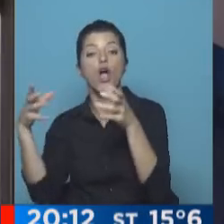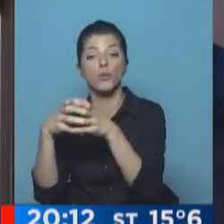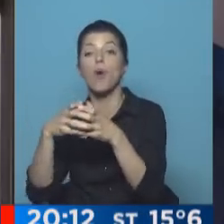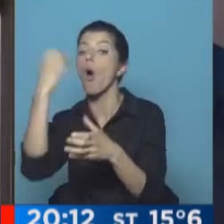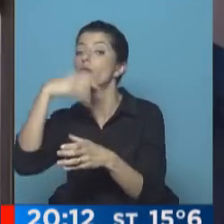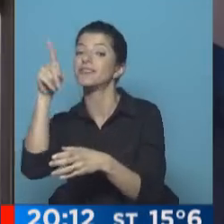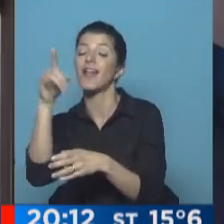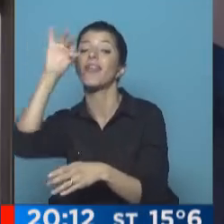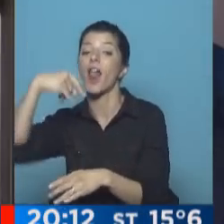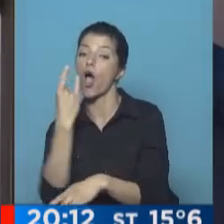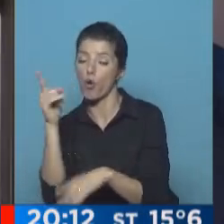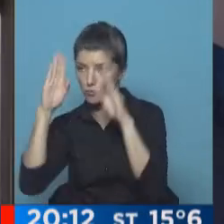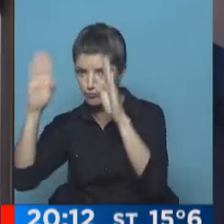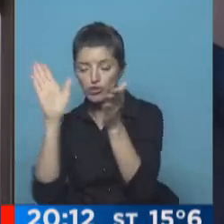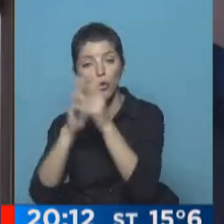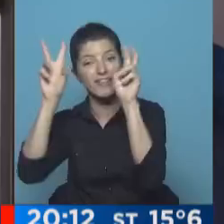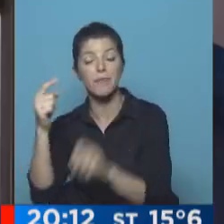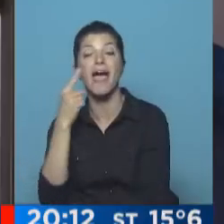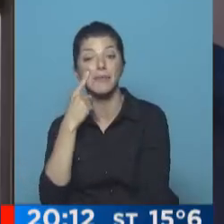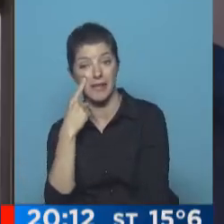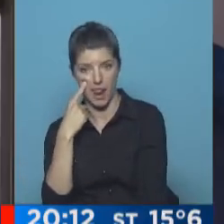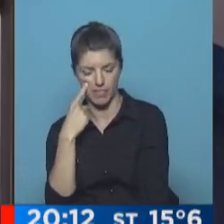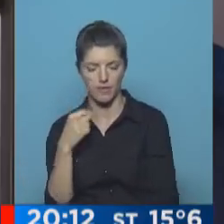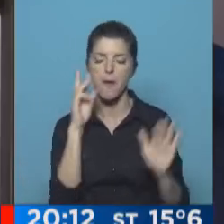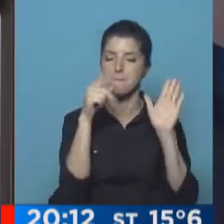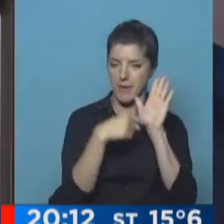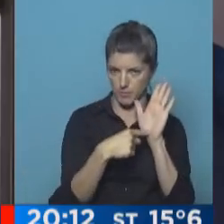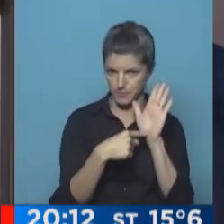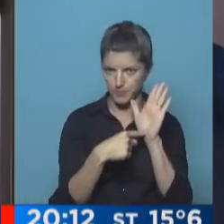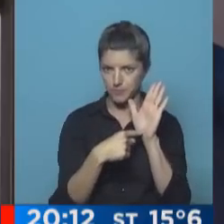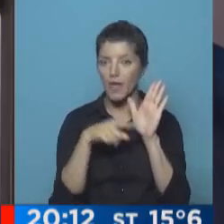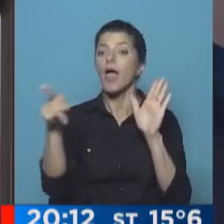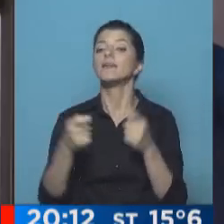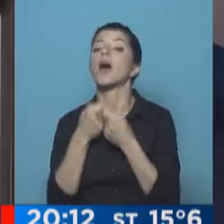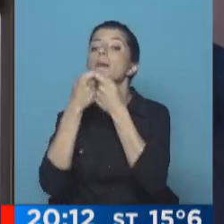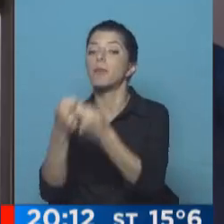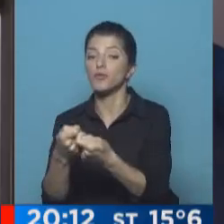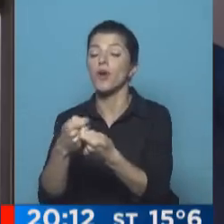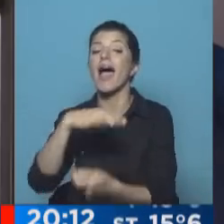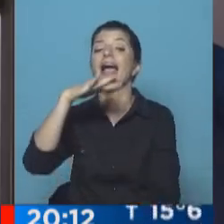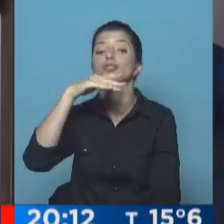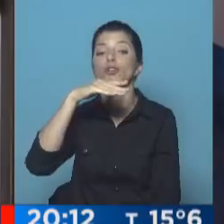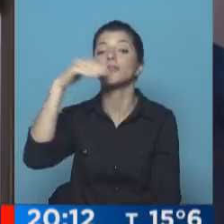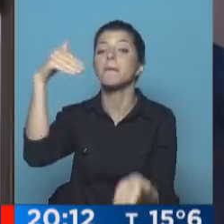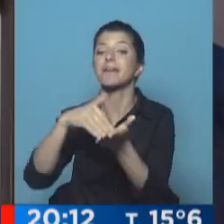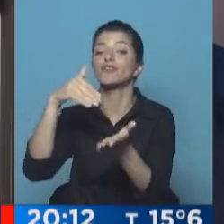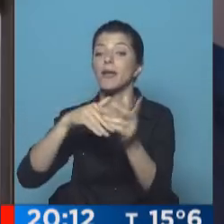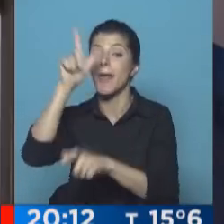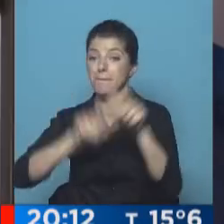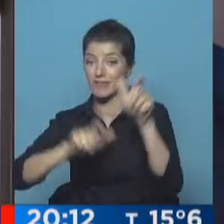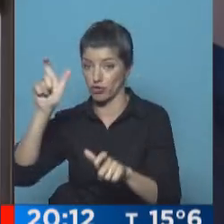Unidas que se dedica al tema de los refugiados fíjense le da apoyo a 14 millones de